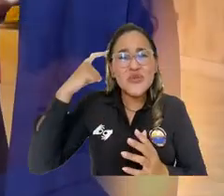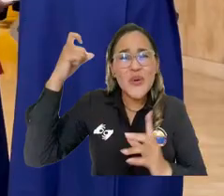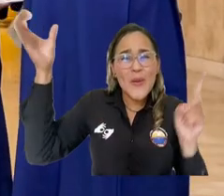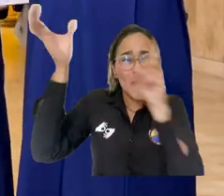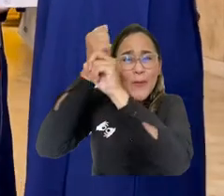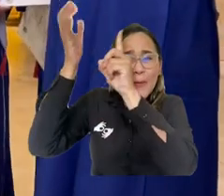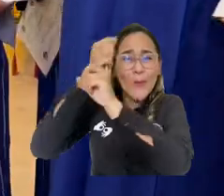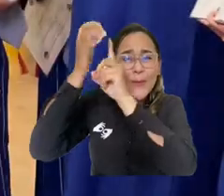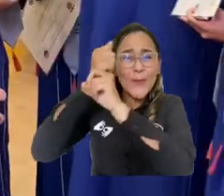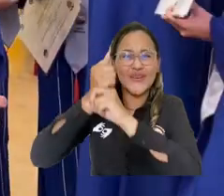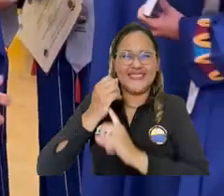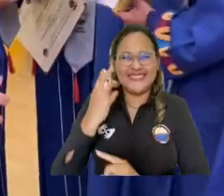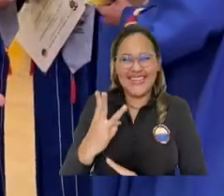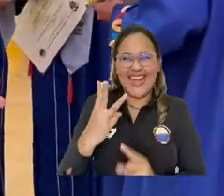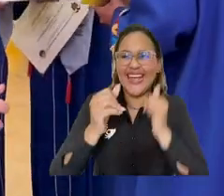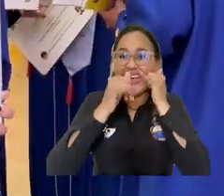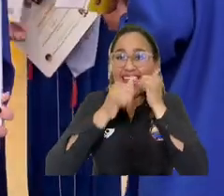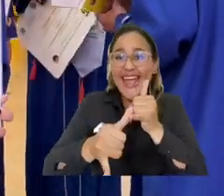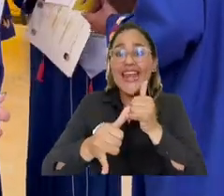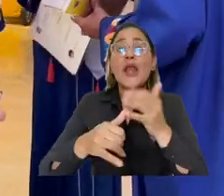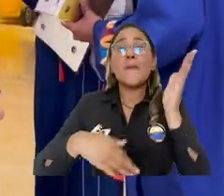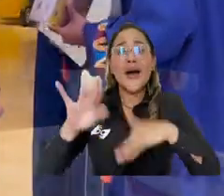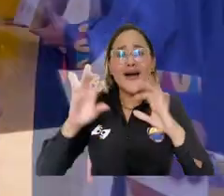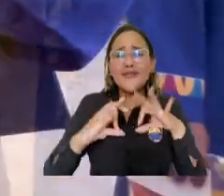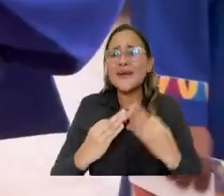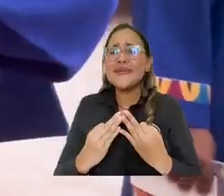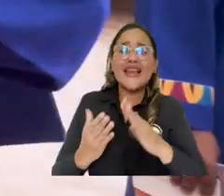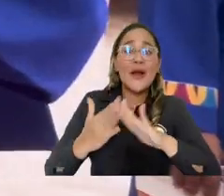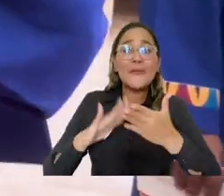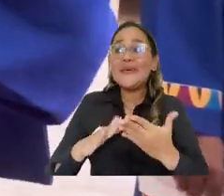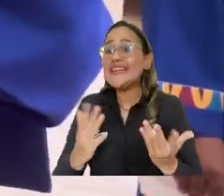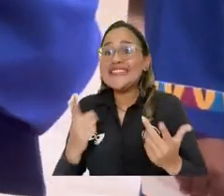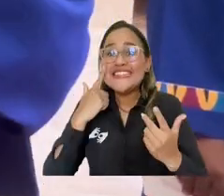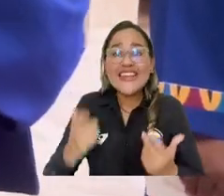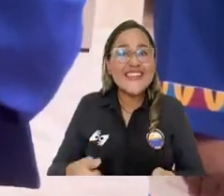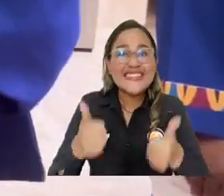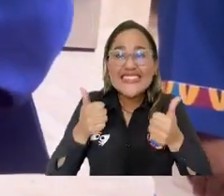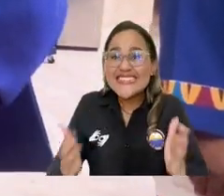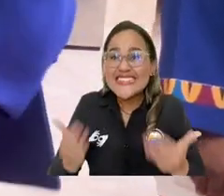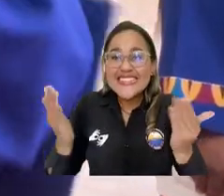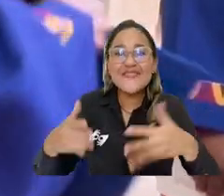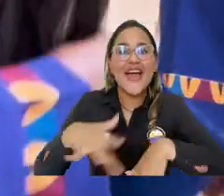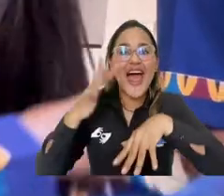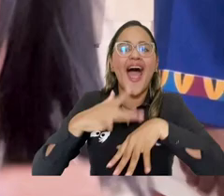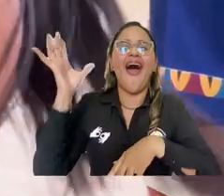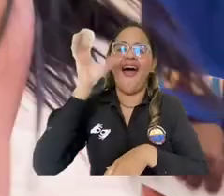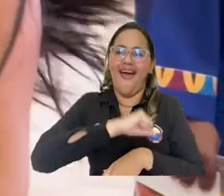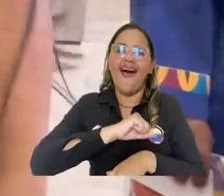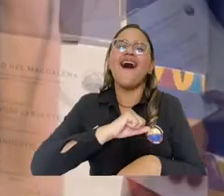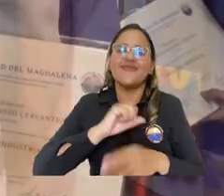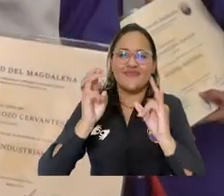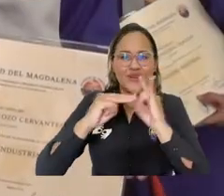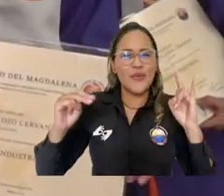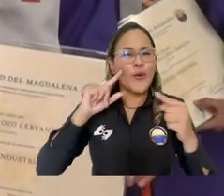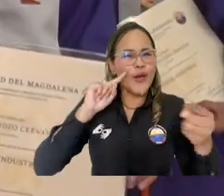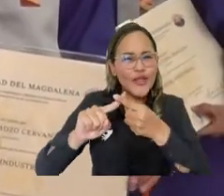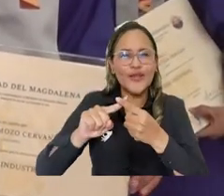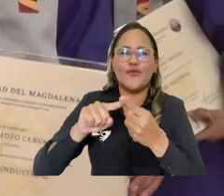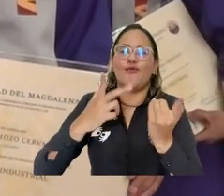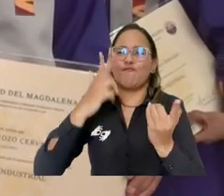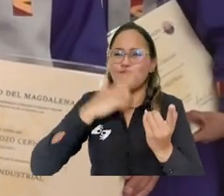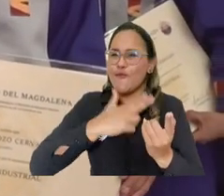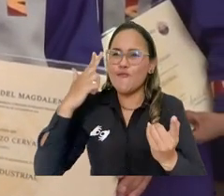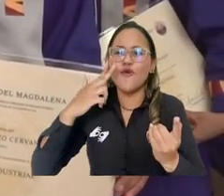los sueños materializados de estos tres ingenieros y la esperanza que nace en sus familias y comunidades ratifican el compromiso de